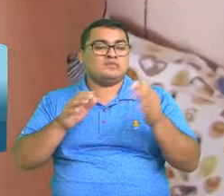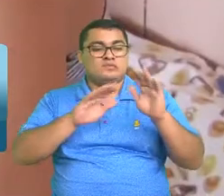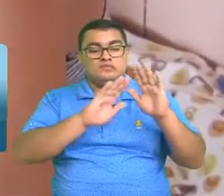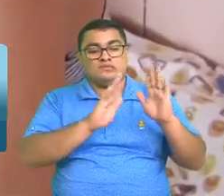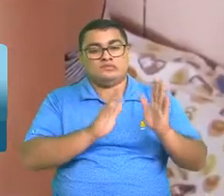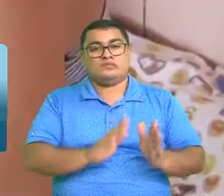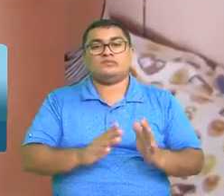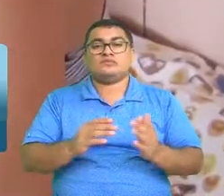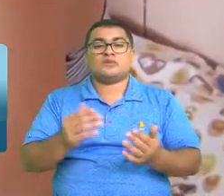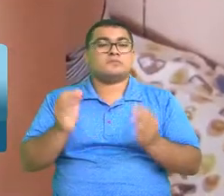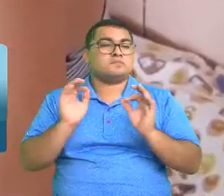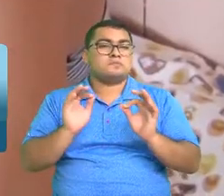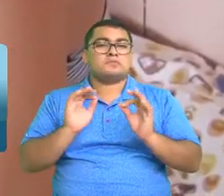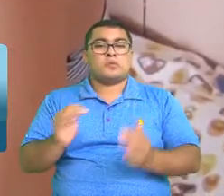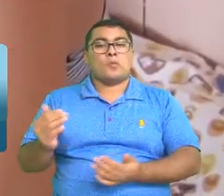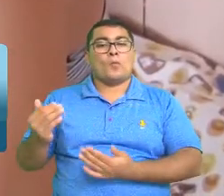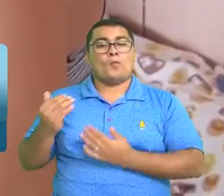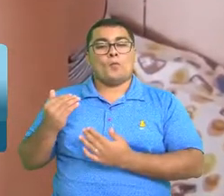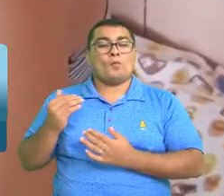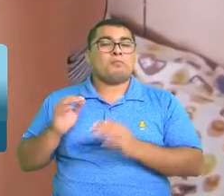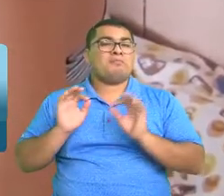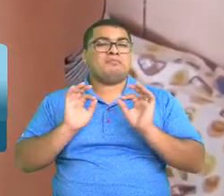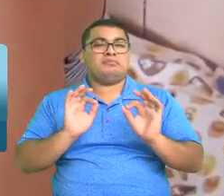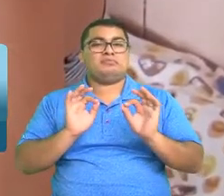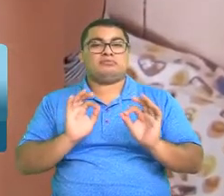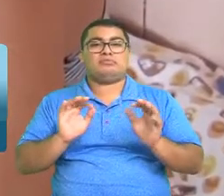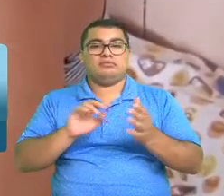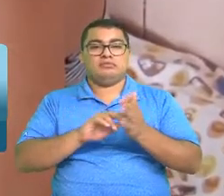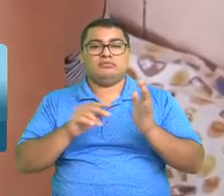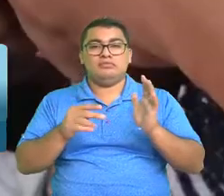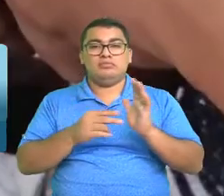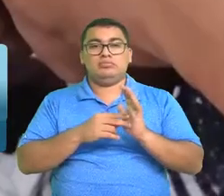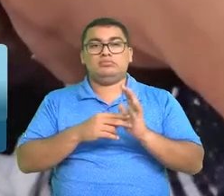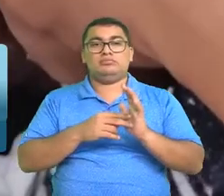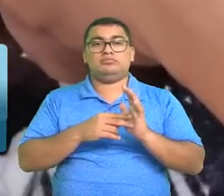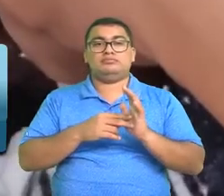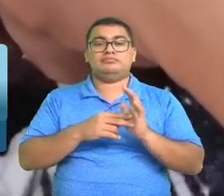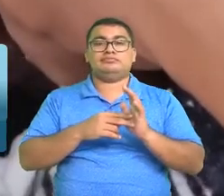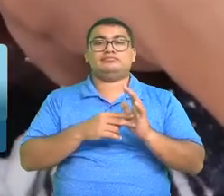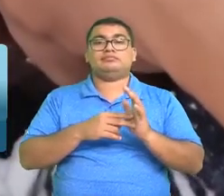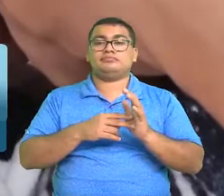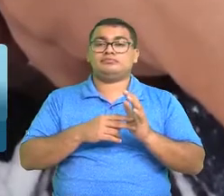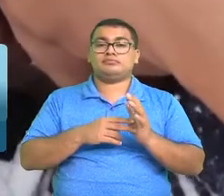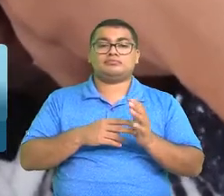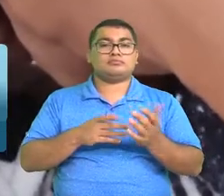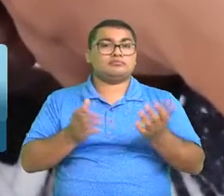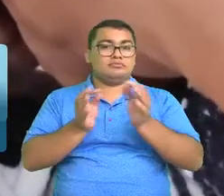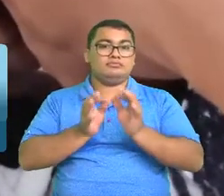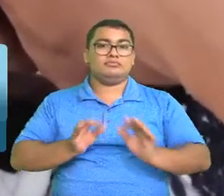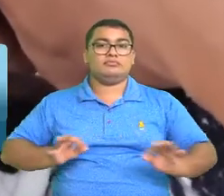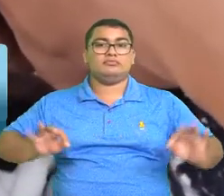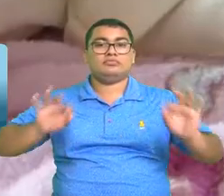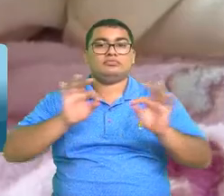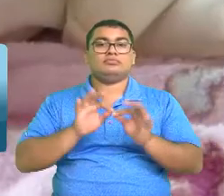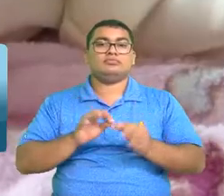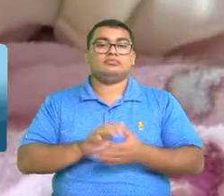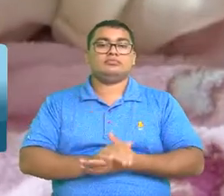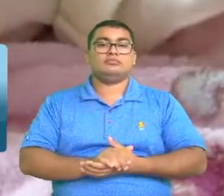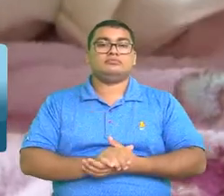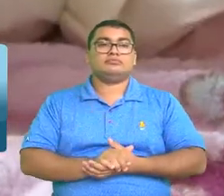un ambiente de estrés y se pega al niño, un apego precoz se le da para fomentar lo que es la lactancia materna.